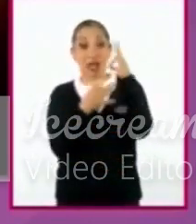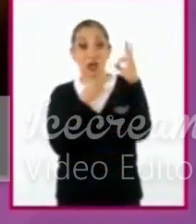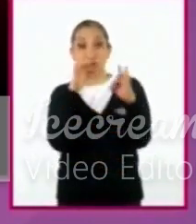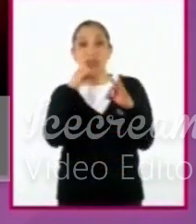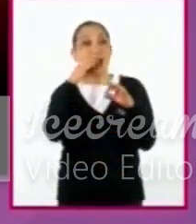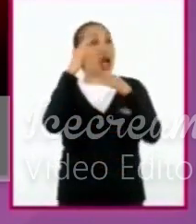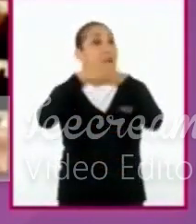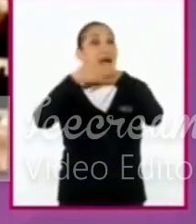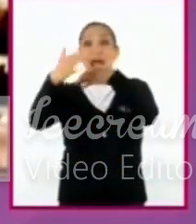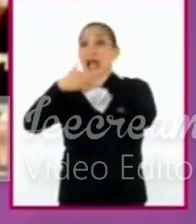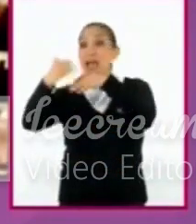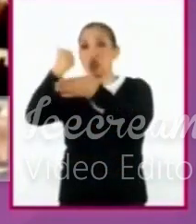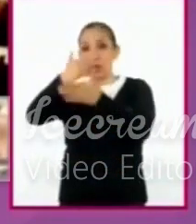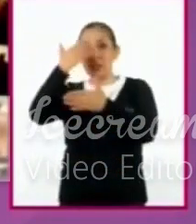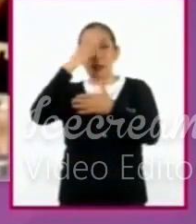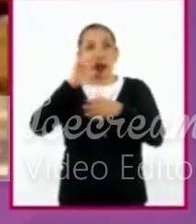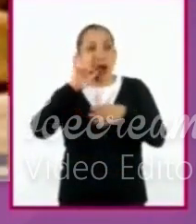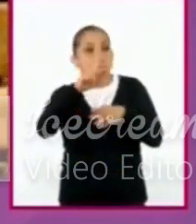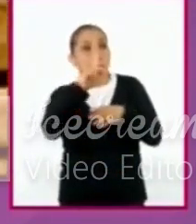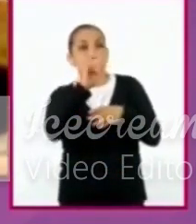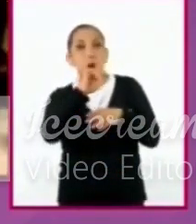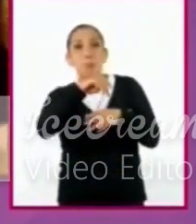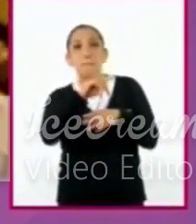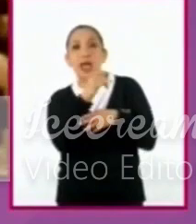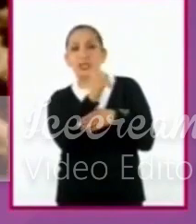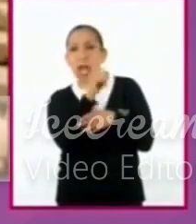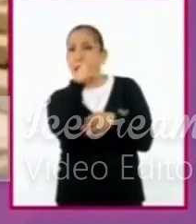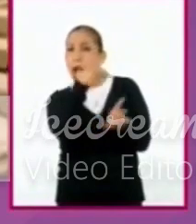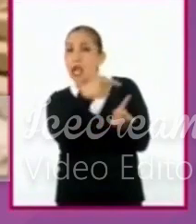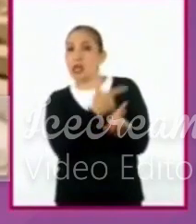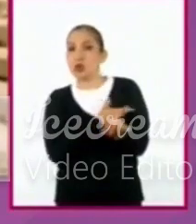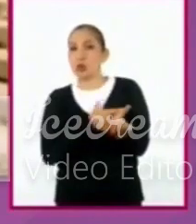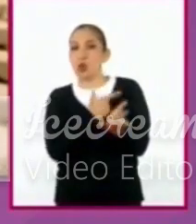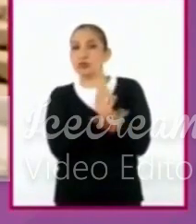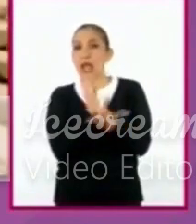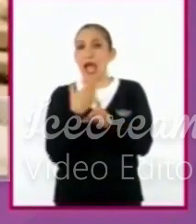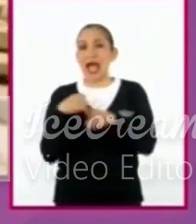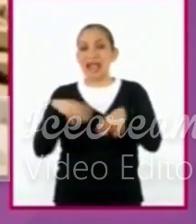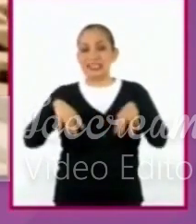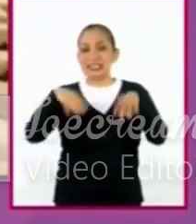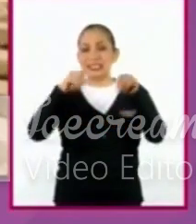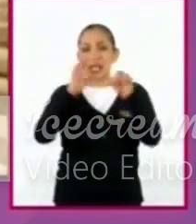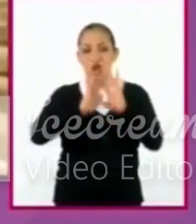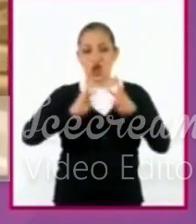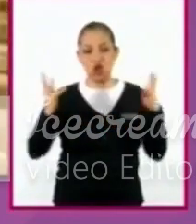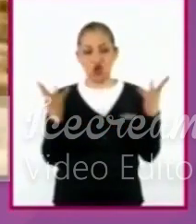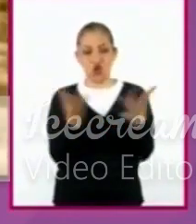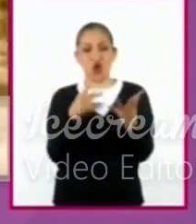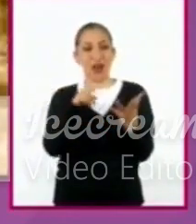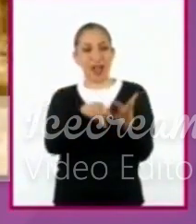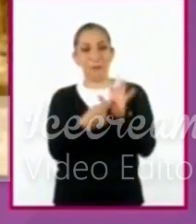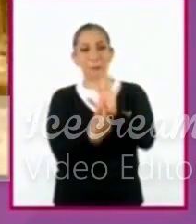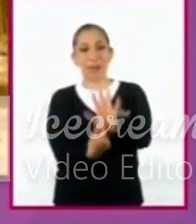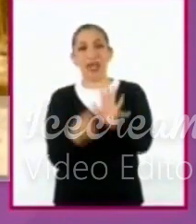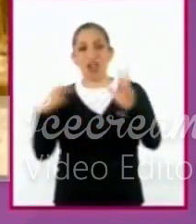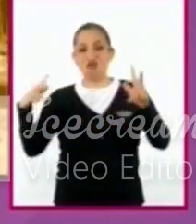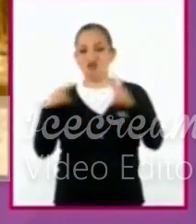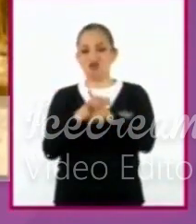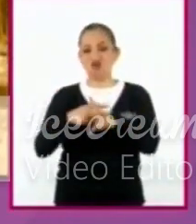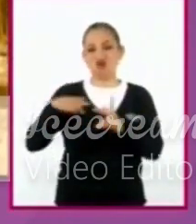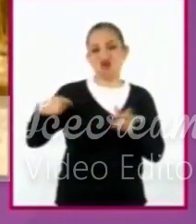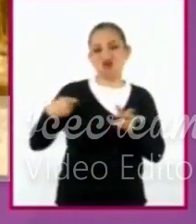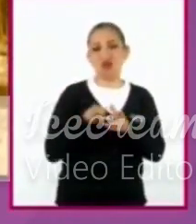por toda la ciudad, sabemos que en Pompeya existía un particular gusto por el circo, que en aquel periodo presentaba combates de